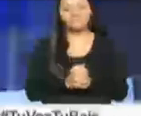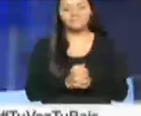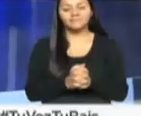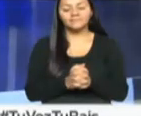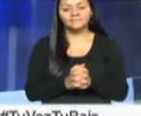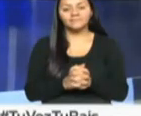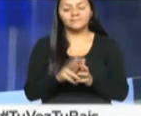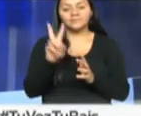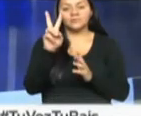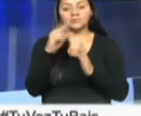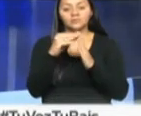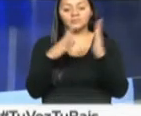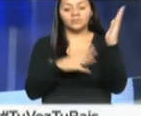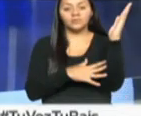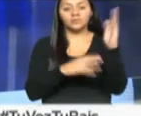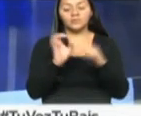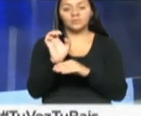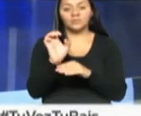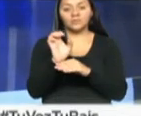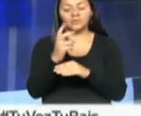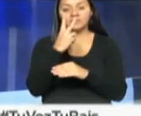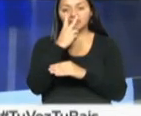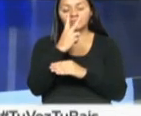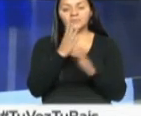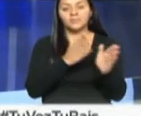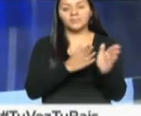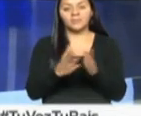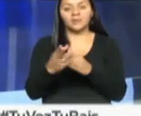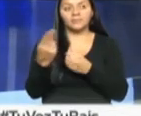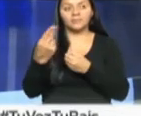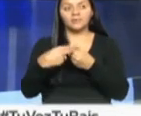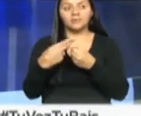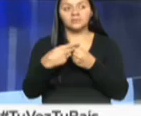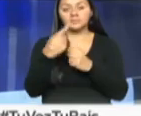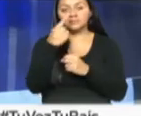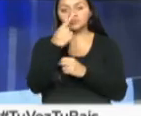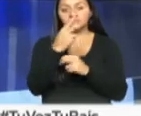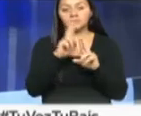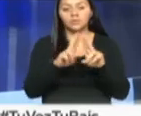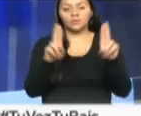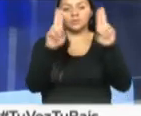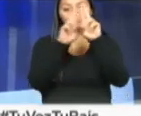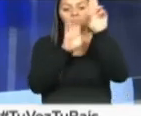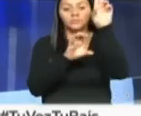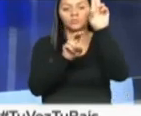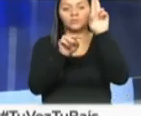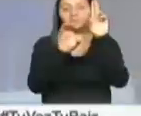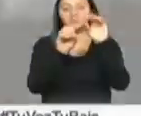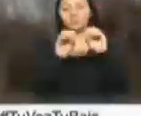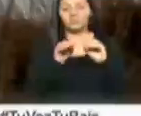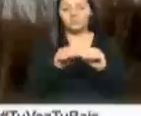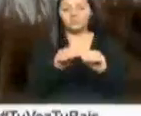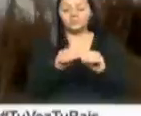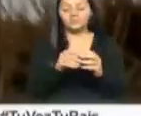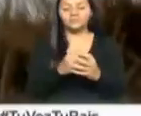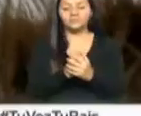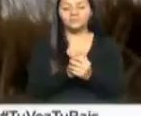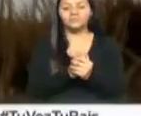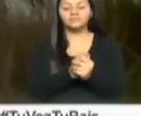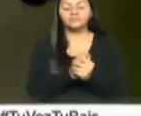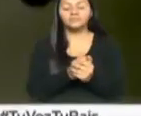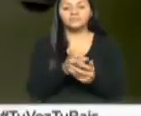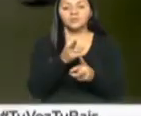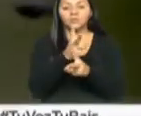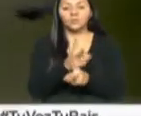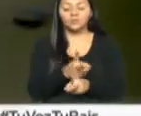Dos proyectos ecuatorianos acceden al programa de participación de la UNESCO. La conservación